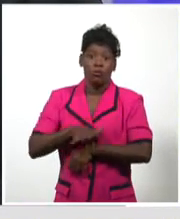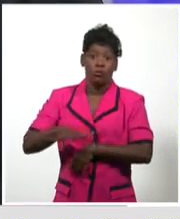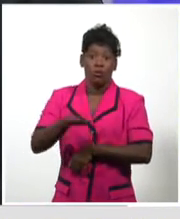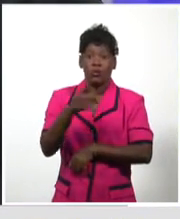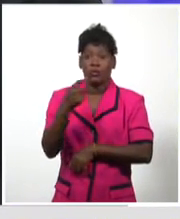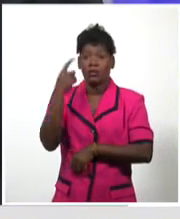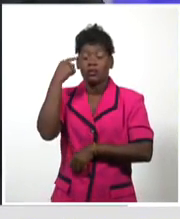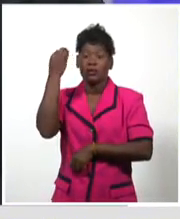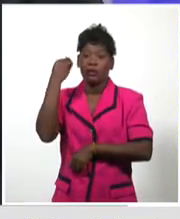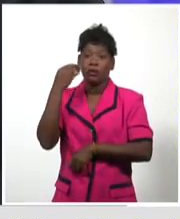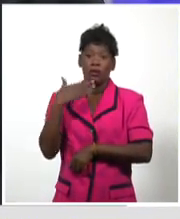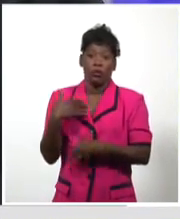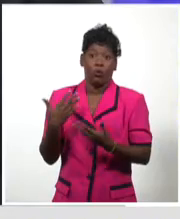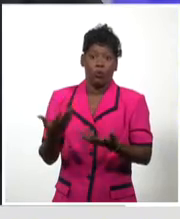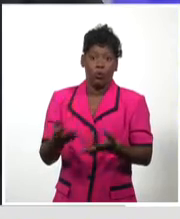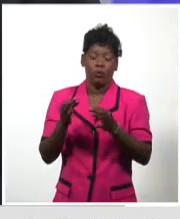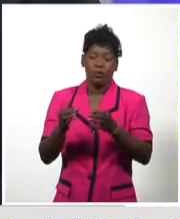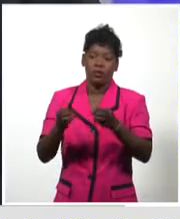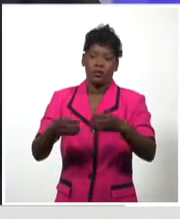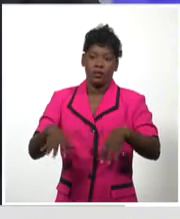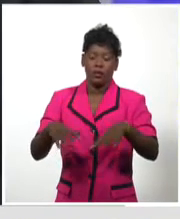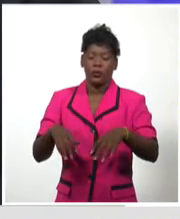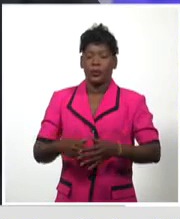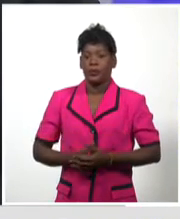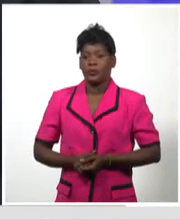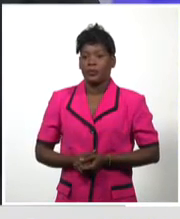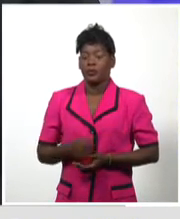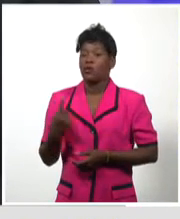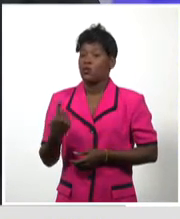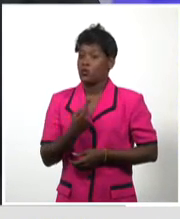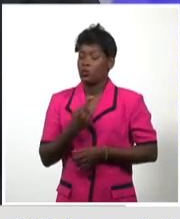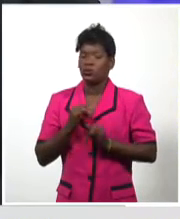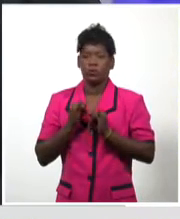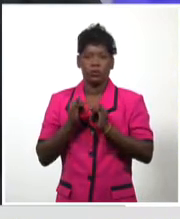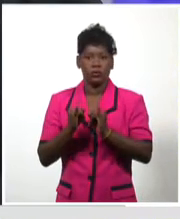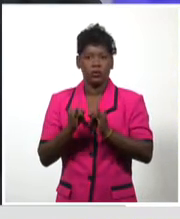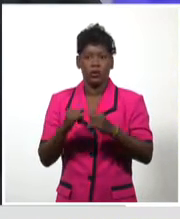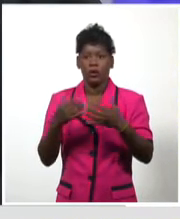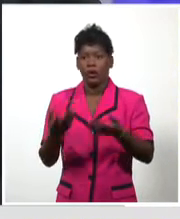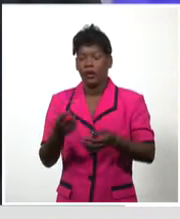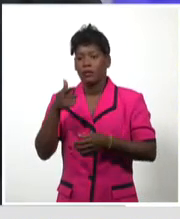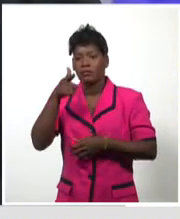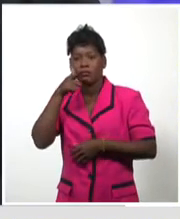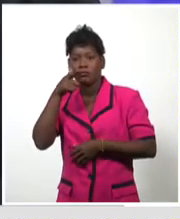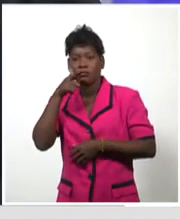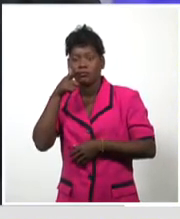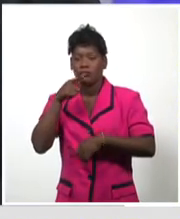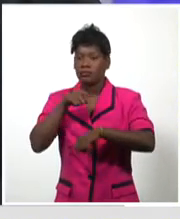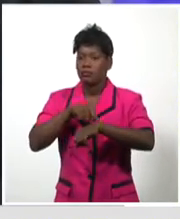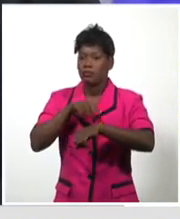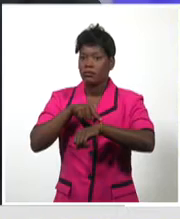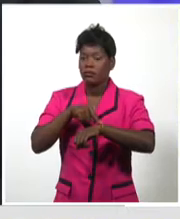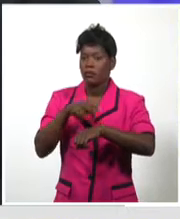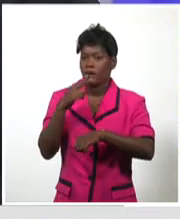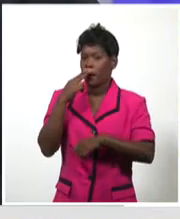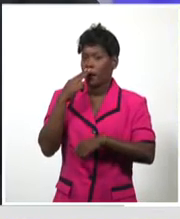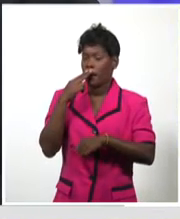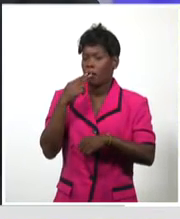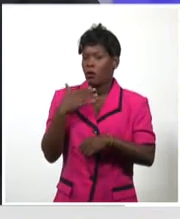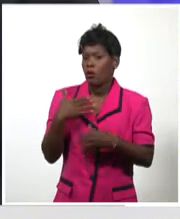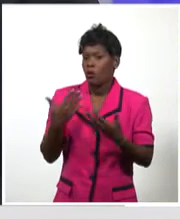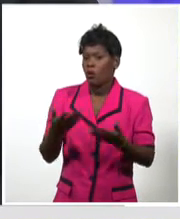manera sistemática. Nosotros tenemos, por lo tanto, que mantener los sistemas de vigilancia y alerta temprana, que les decía, los más